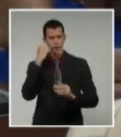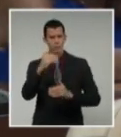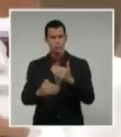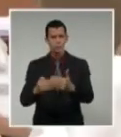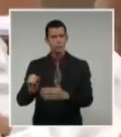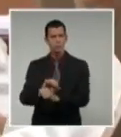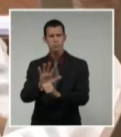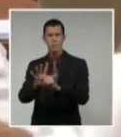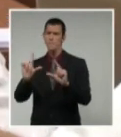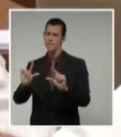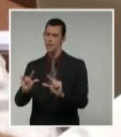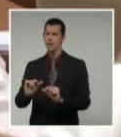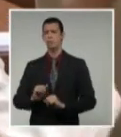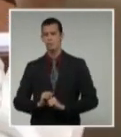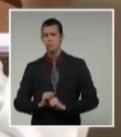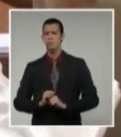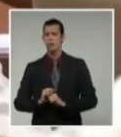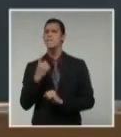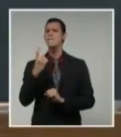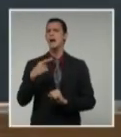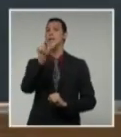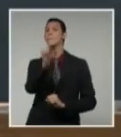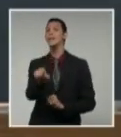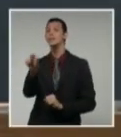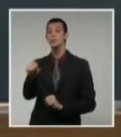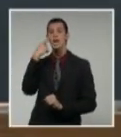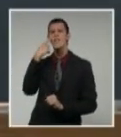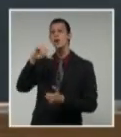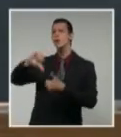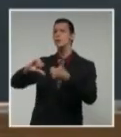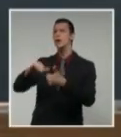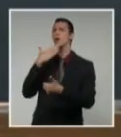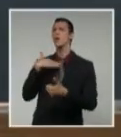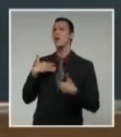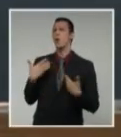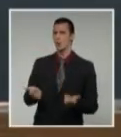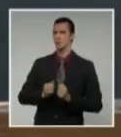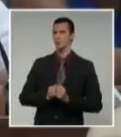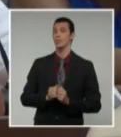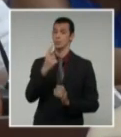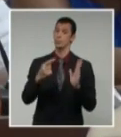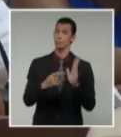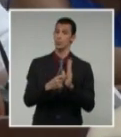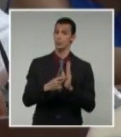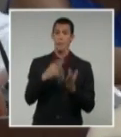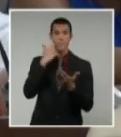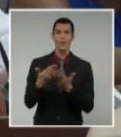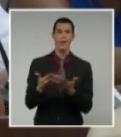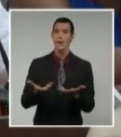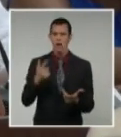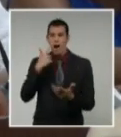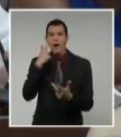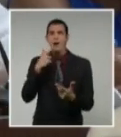un placer este contacto un placer saludarle y poder compartir con ustedes estas buenas nuevas desde la patria de